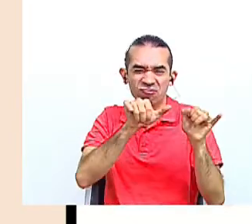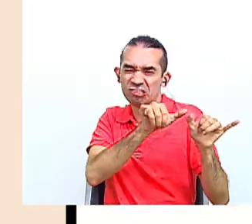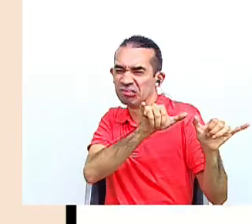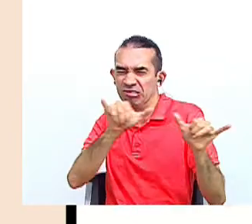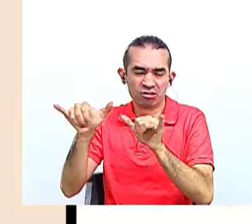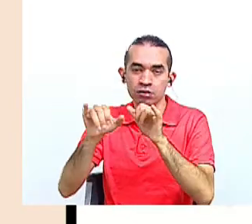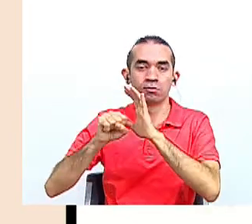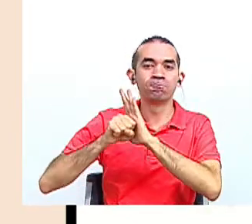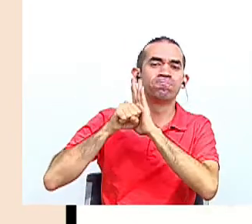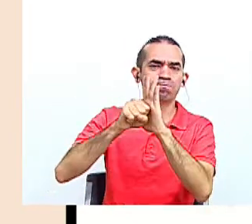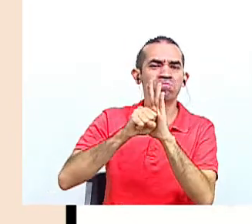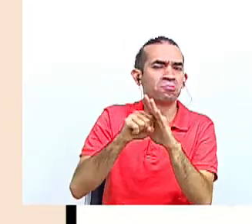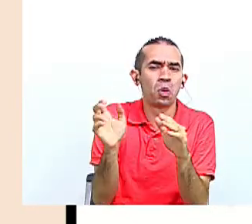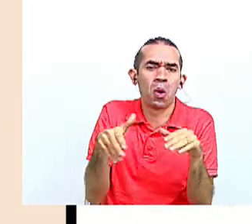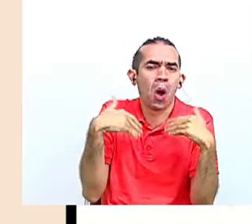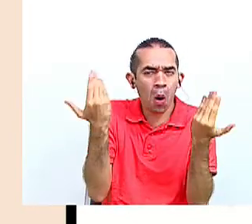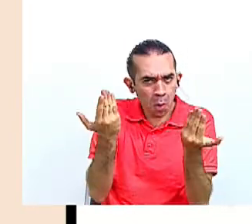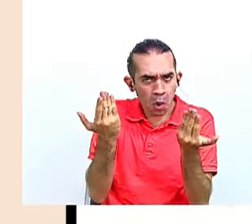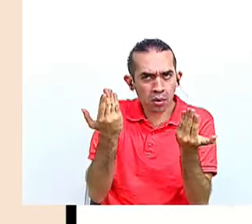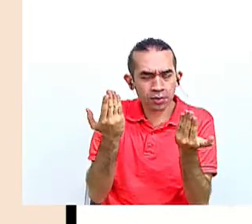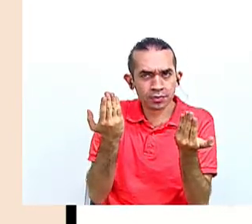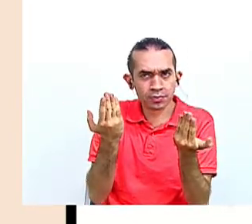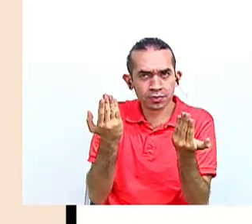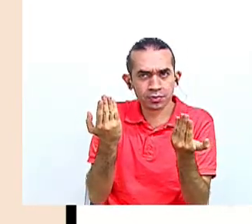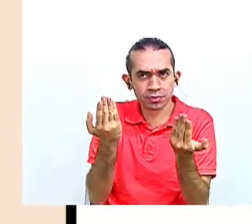Recordemos el signo de congruencia.